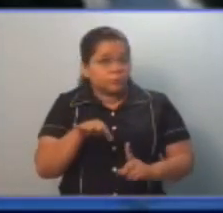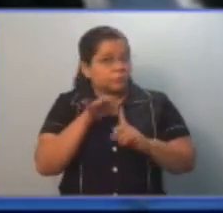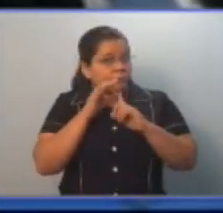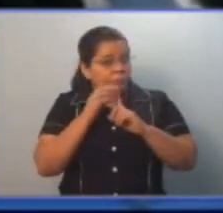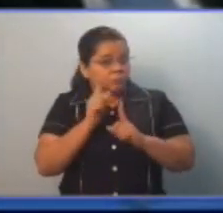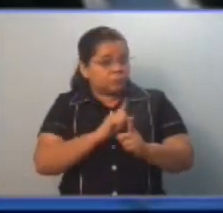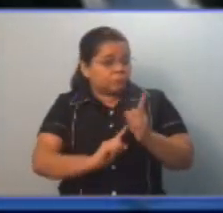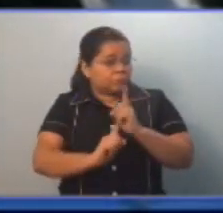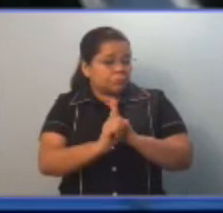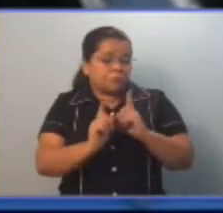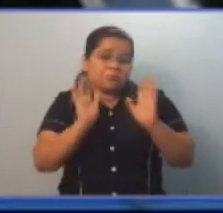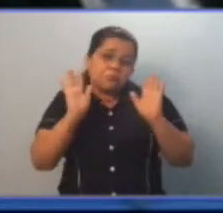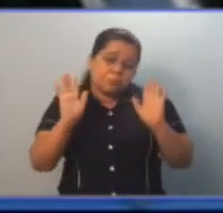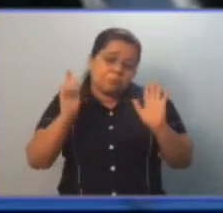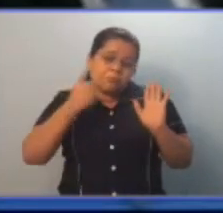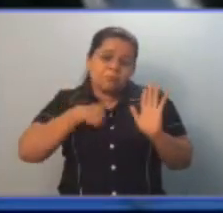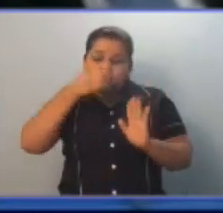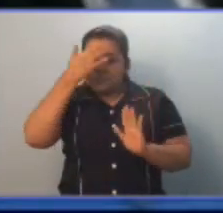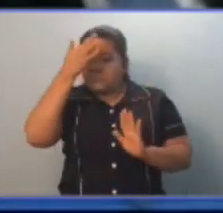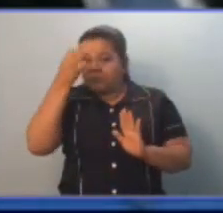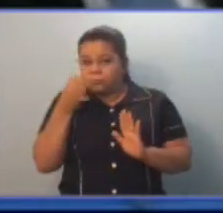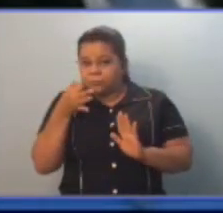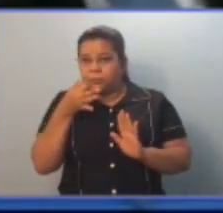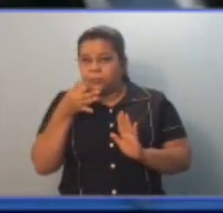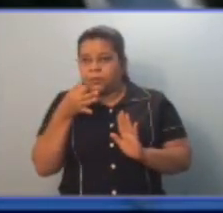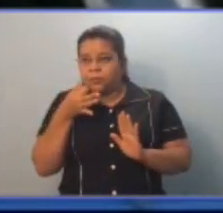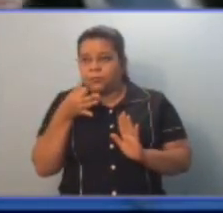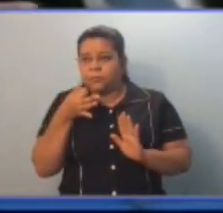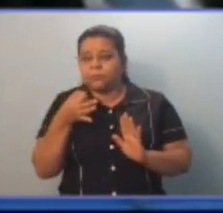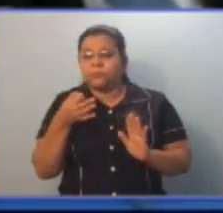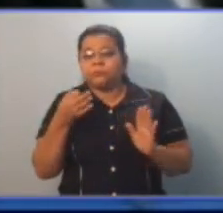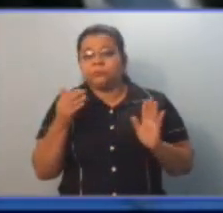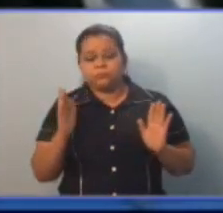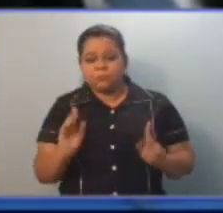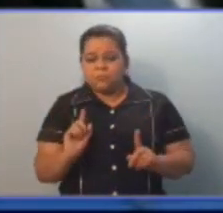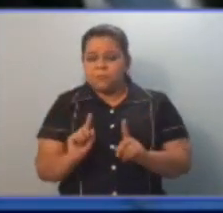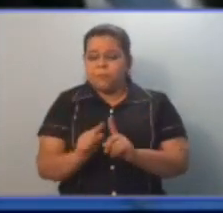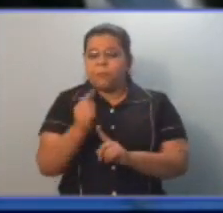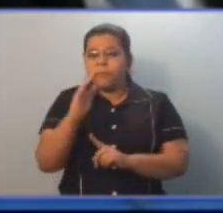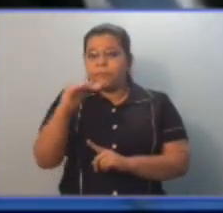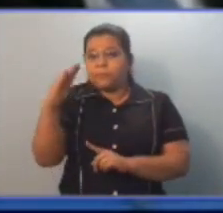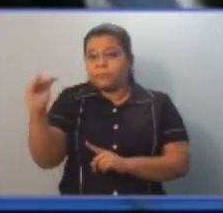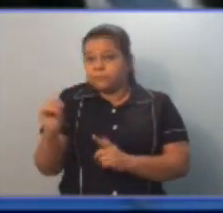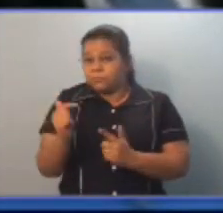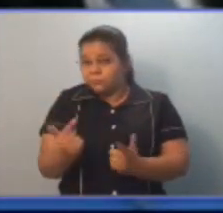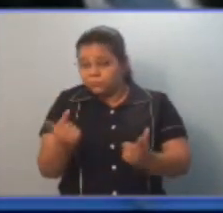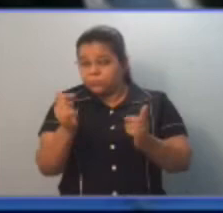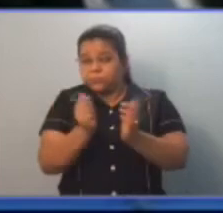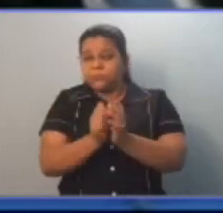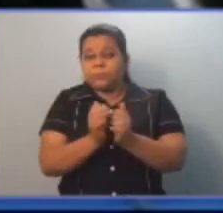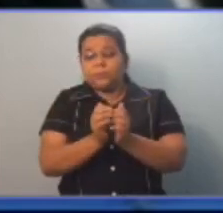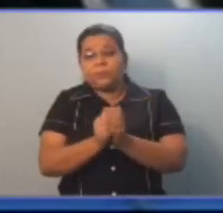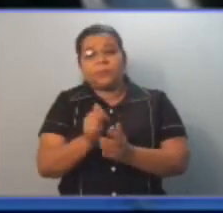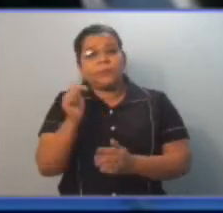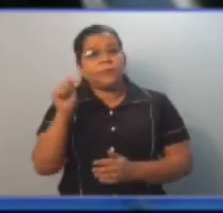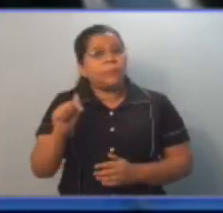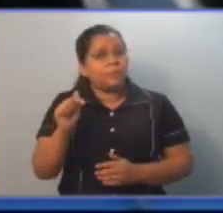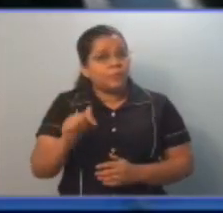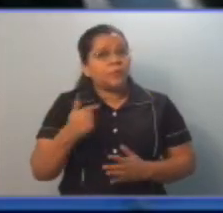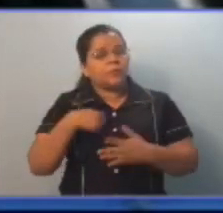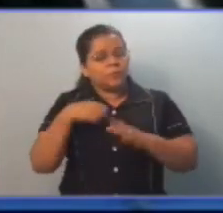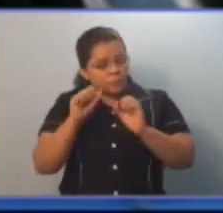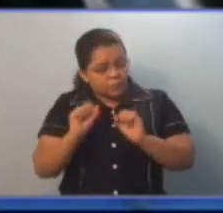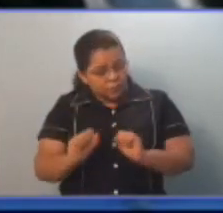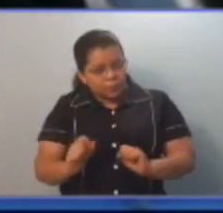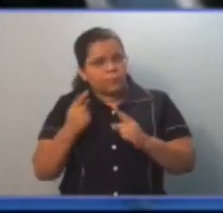sustituto, yo considero que el daño que se le va a hacer al país es más grave y por lo tanto